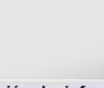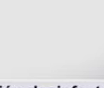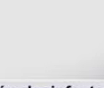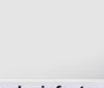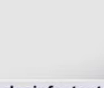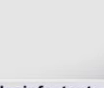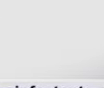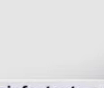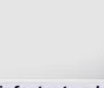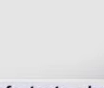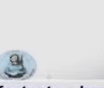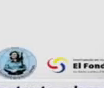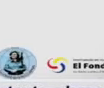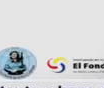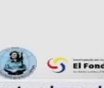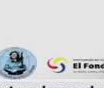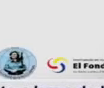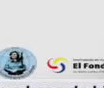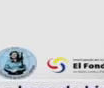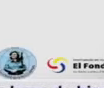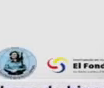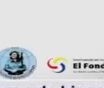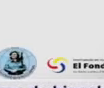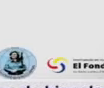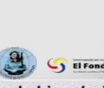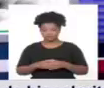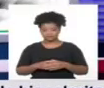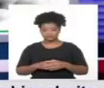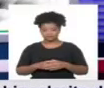Le ganas siempre.